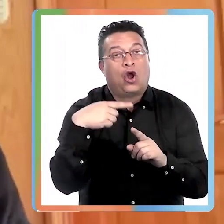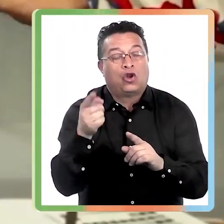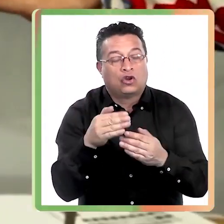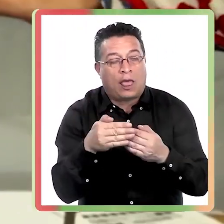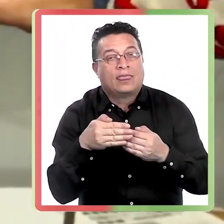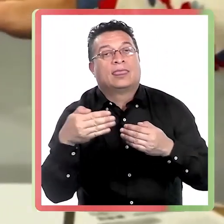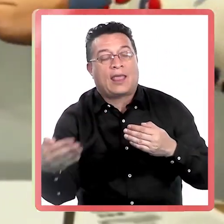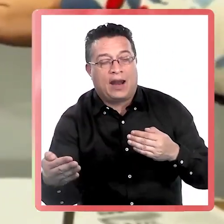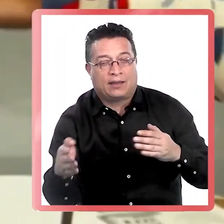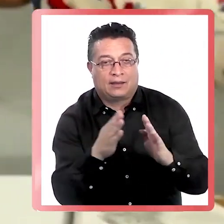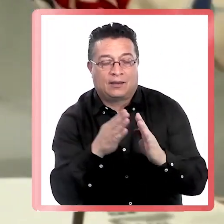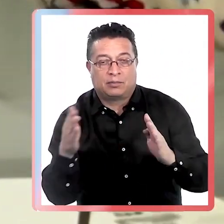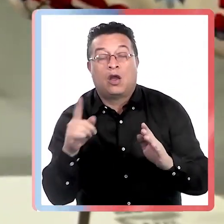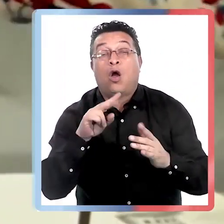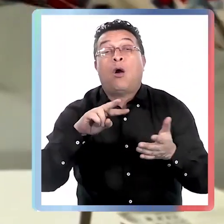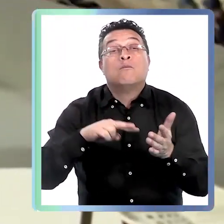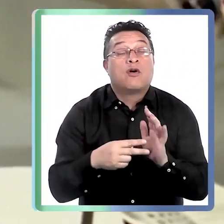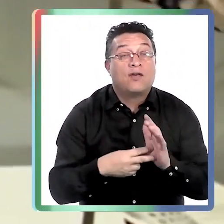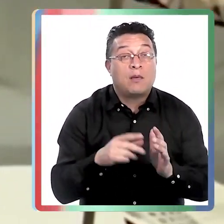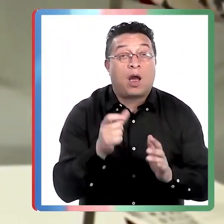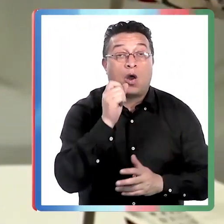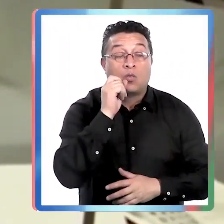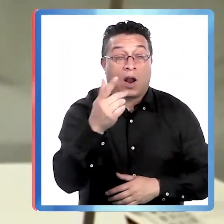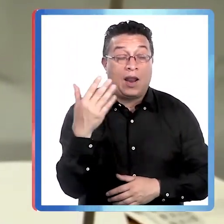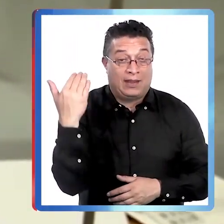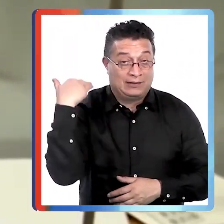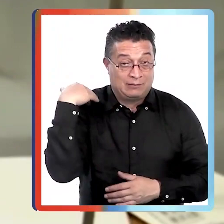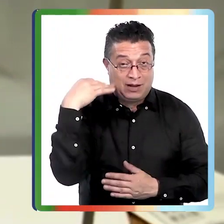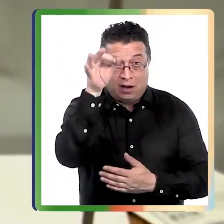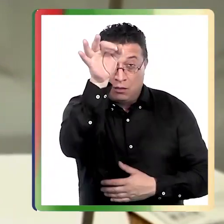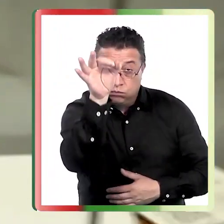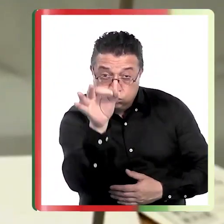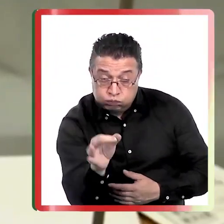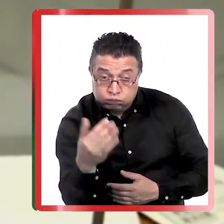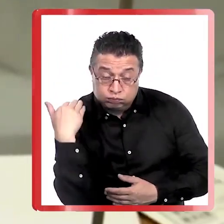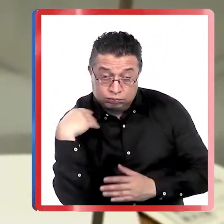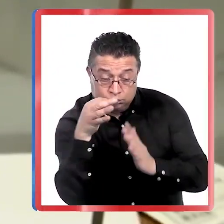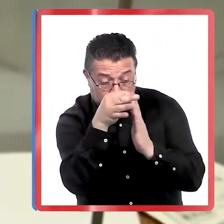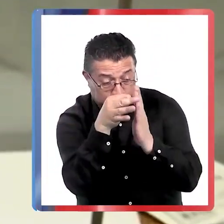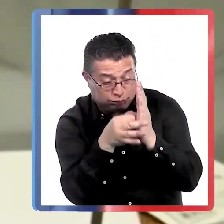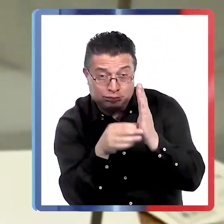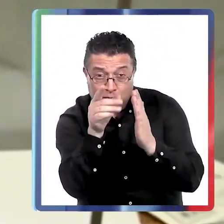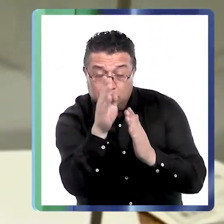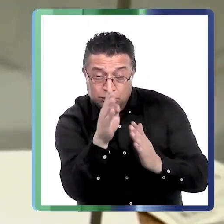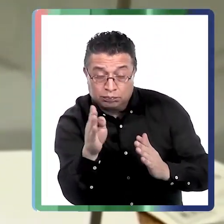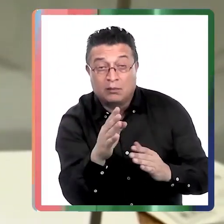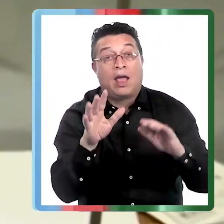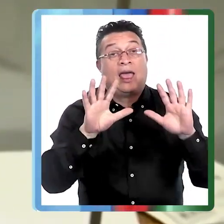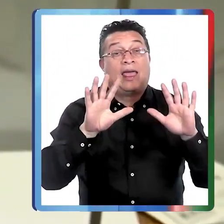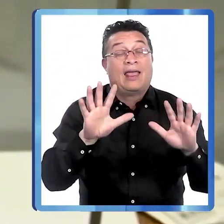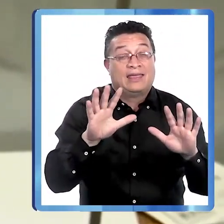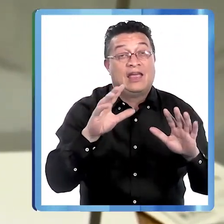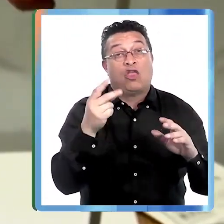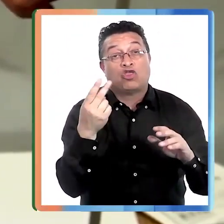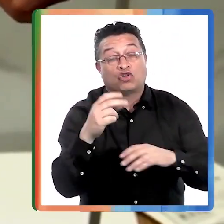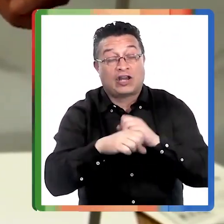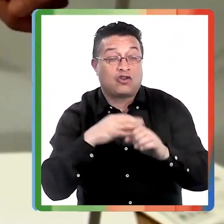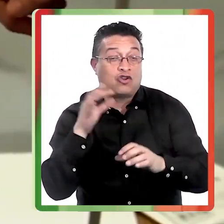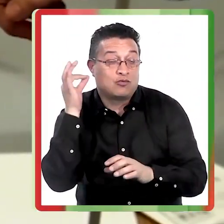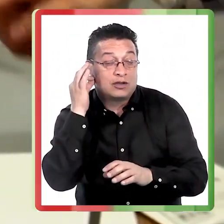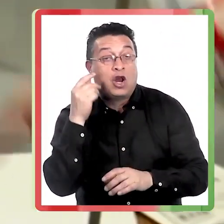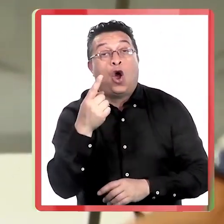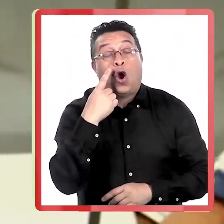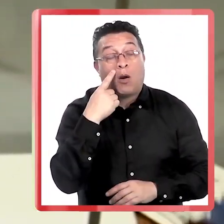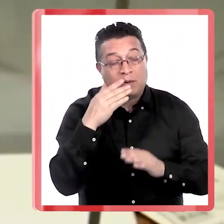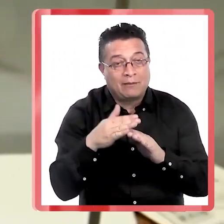está la escoliosis de inicio tardío. El problema que tenemos es que normalmente la escoliosis idiopática, que debuta alrededor de los 10, 12 años, las niñitas, un poco más tarde los